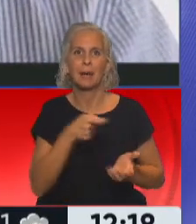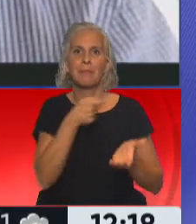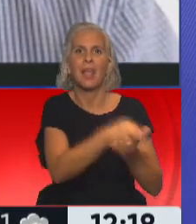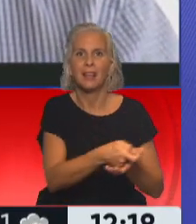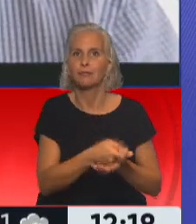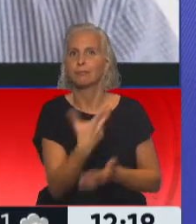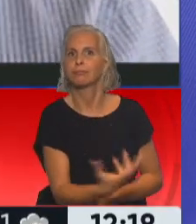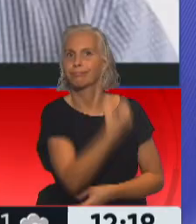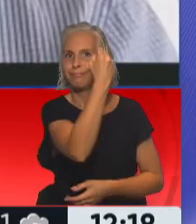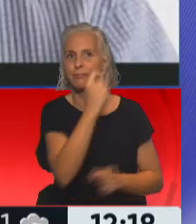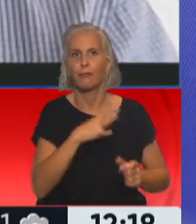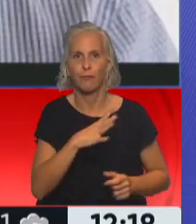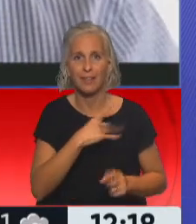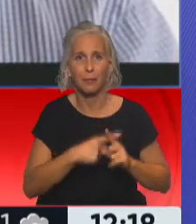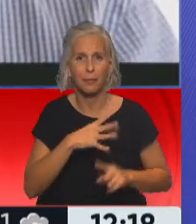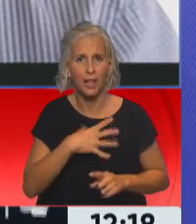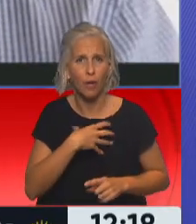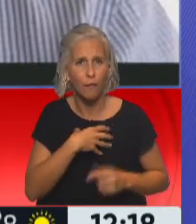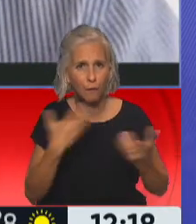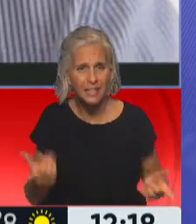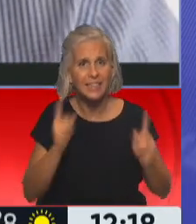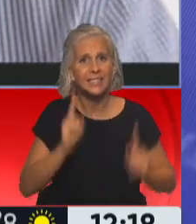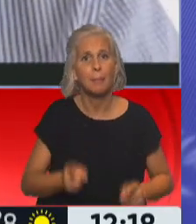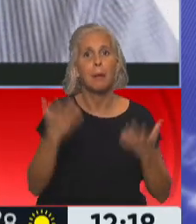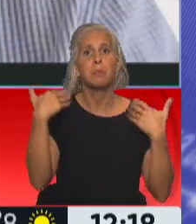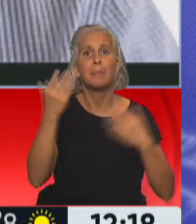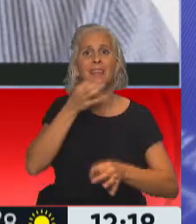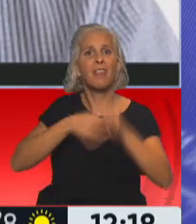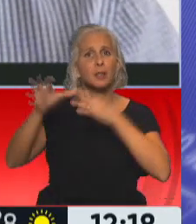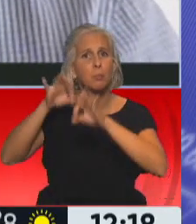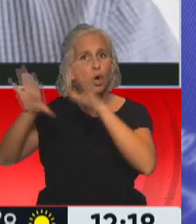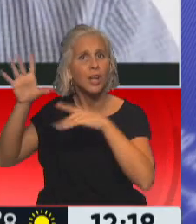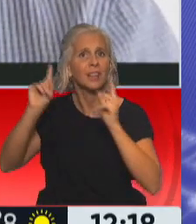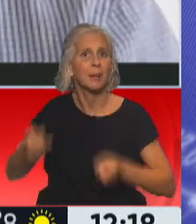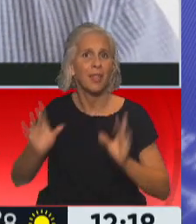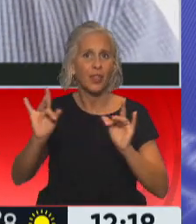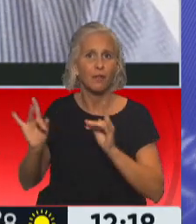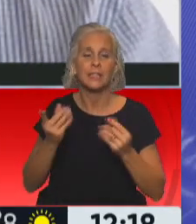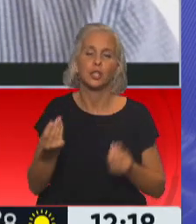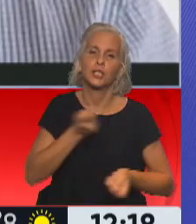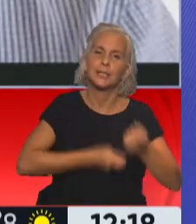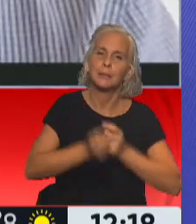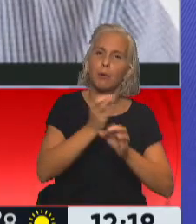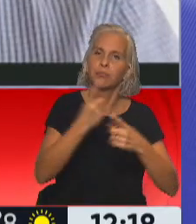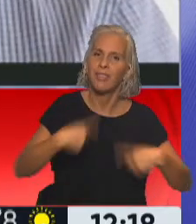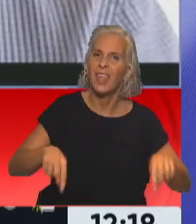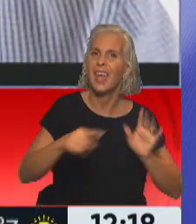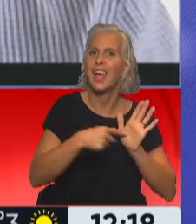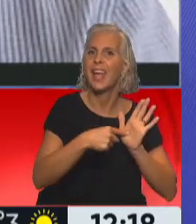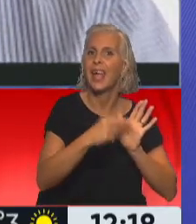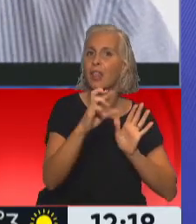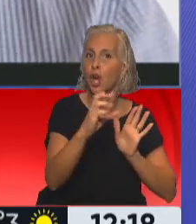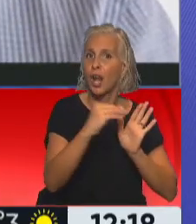para conseguir esa moneda y depende mucho de la capacidad que tenga para exportar. Entonces, el tratar de que el tipo de cambio lo determine un poco más el